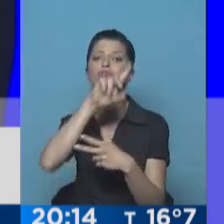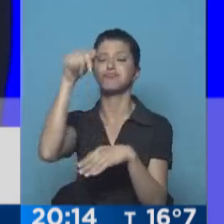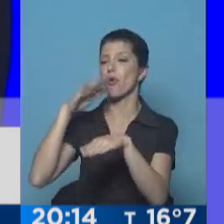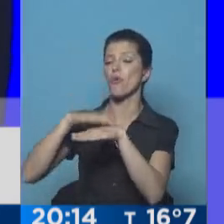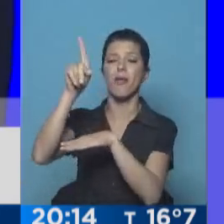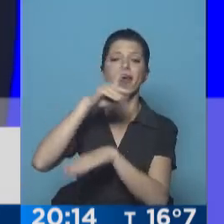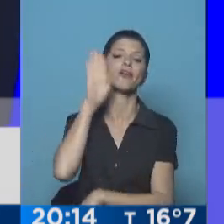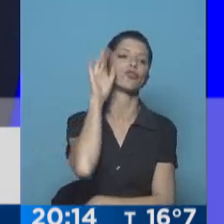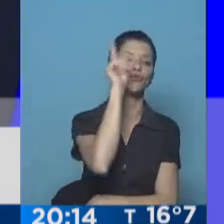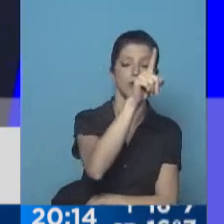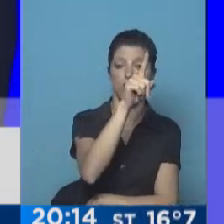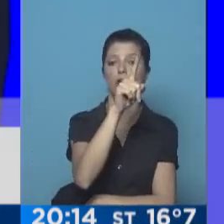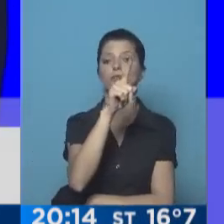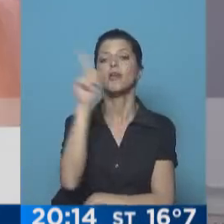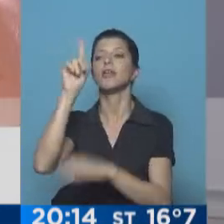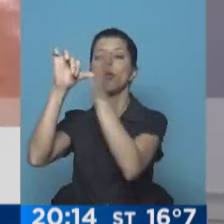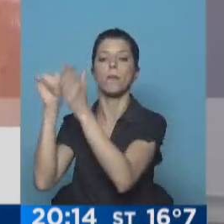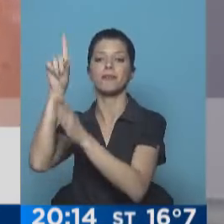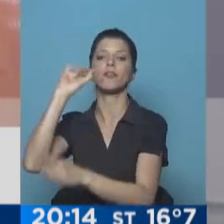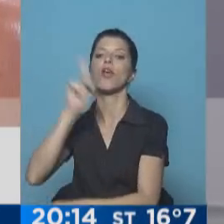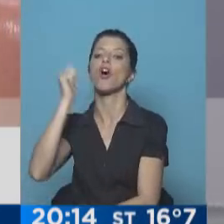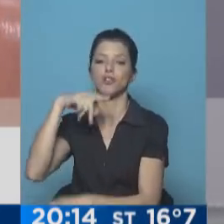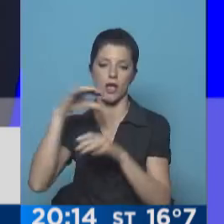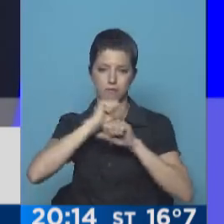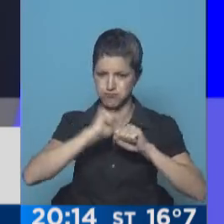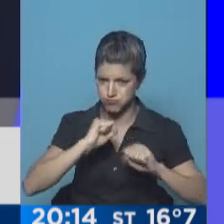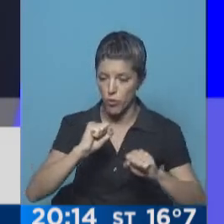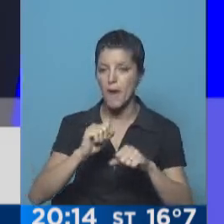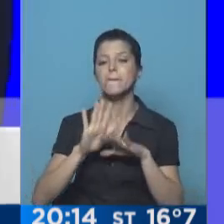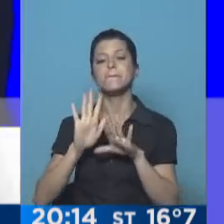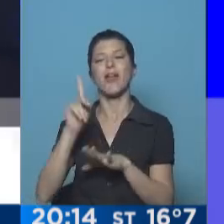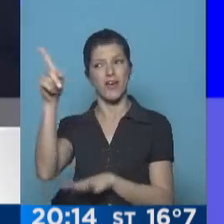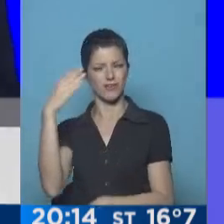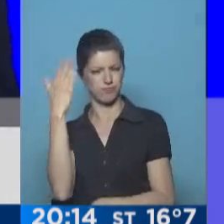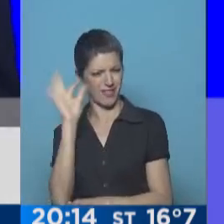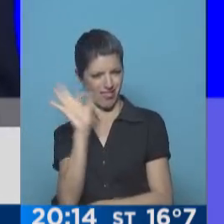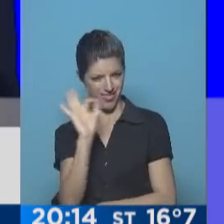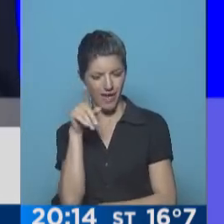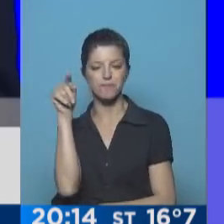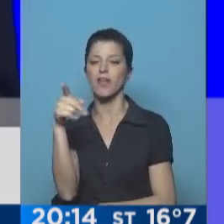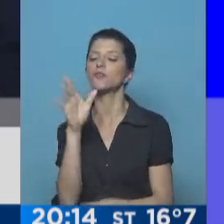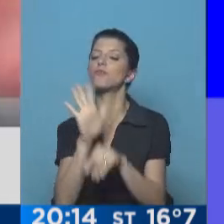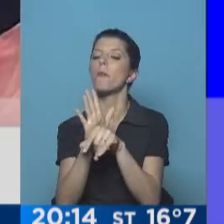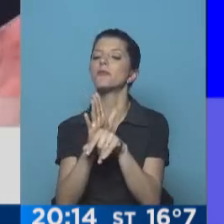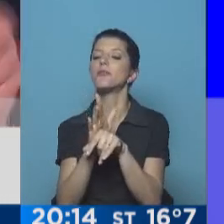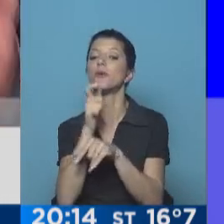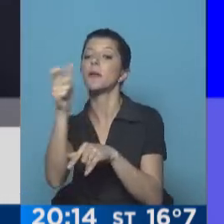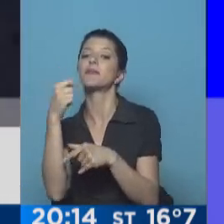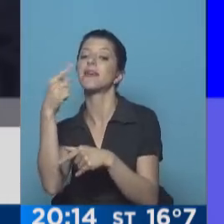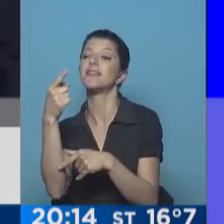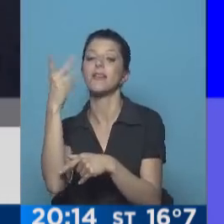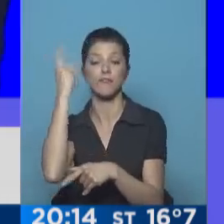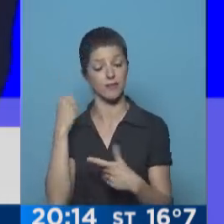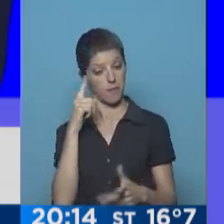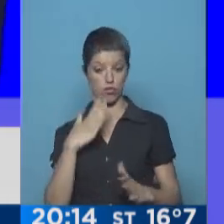los norteamericanos y de potencias de la OTAN, efectivamente, pero no es eso lo que se están planteando. Es una respuesta que parece indicar a los franceses,